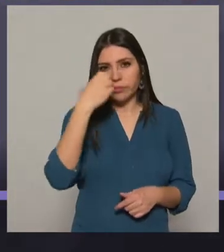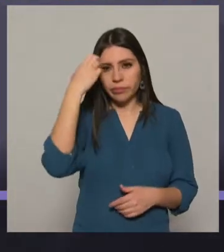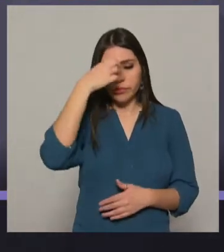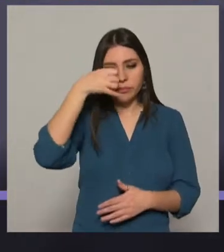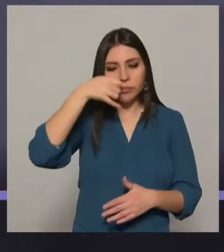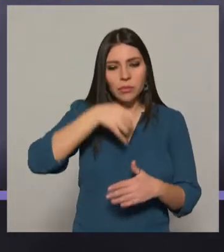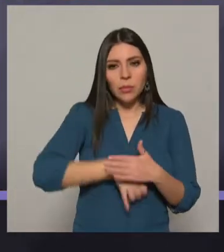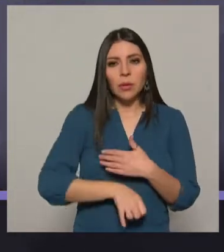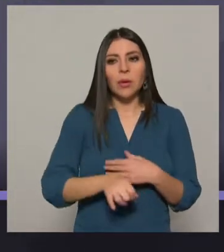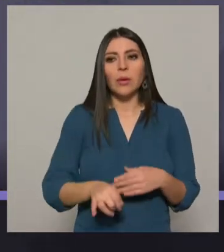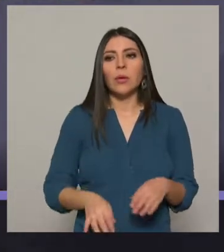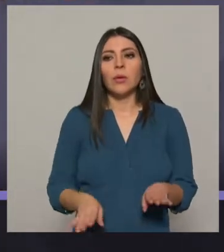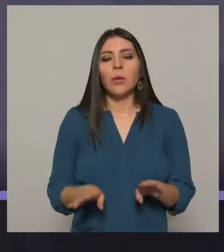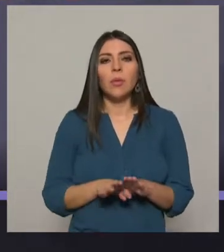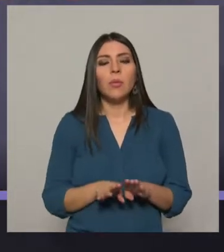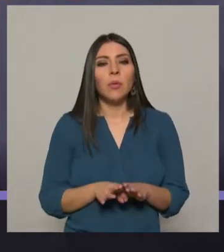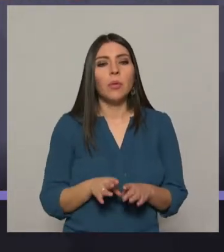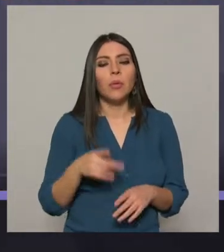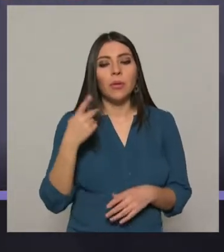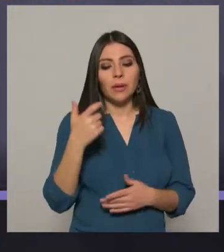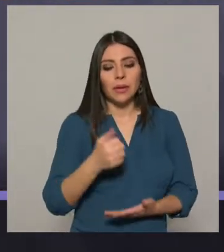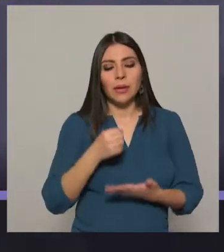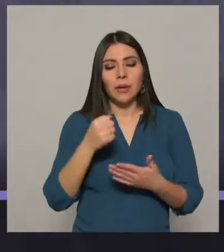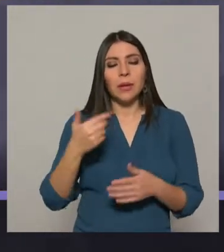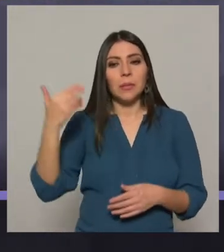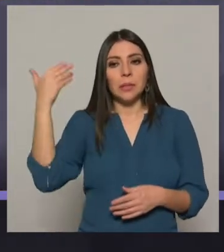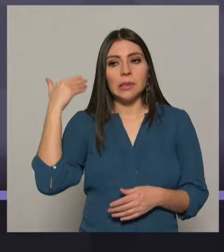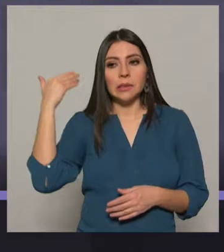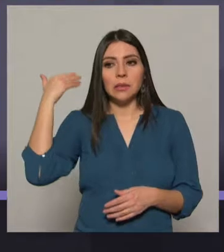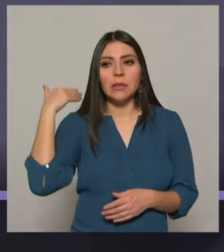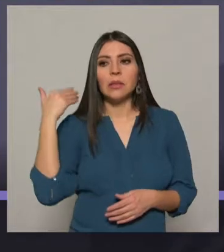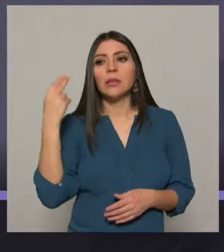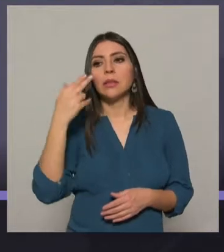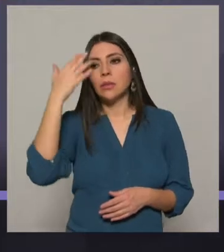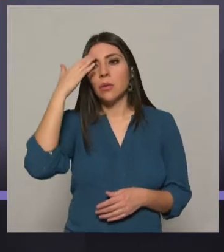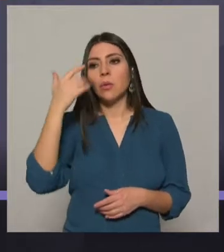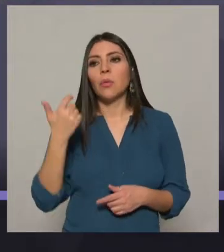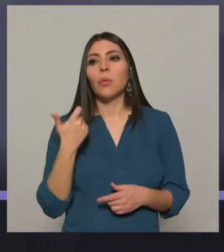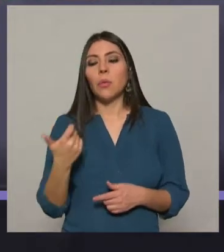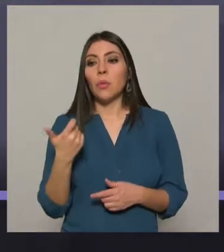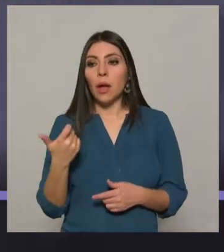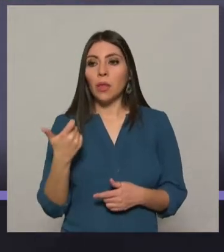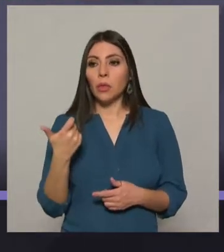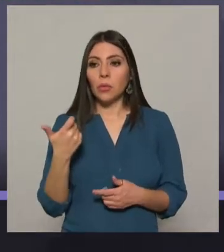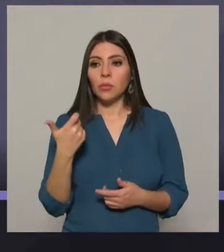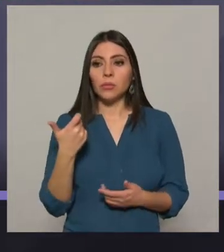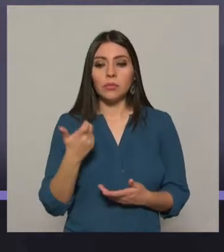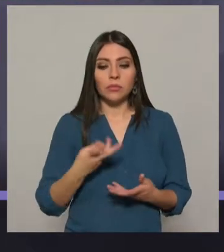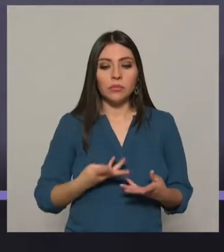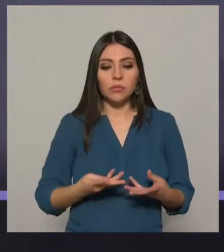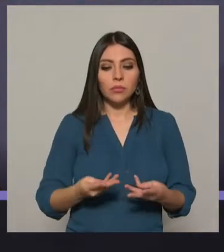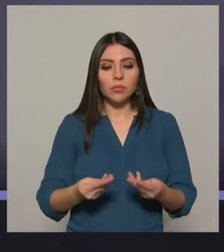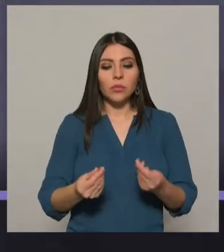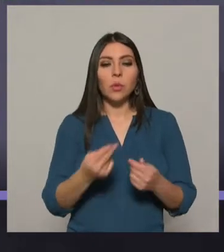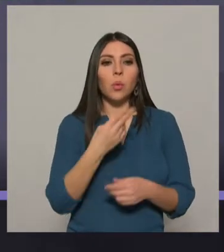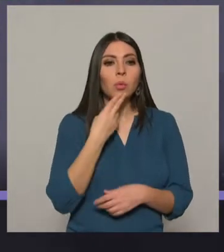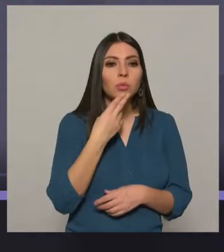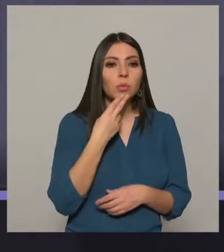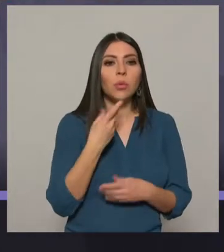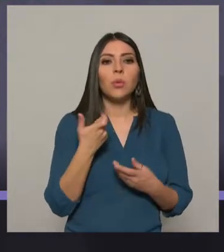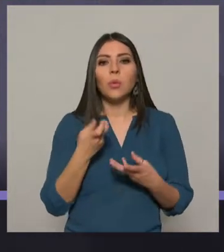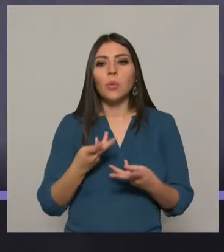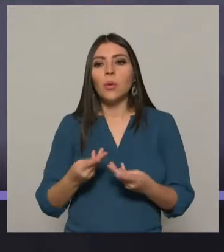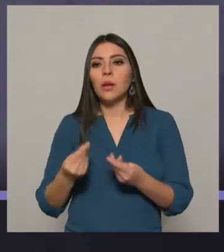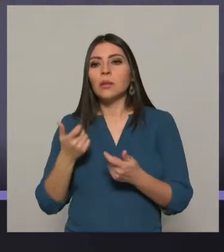la ejecución pasada del presupuesto, que es cuánto se ejerció, cuánto hubo de subejercicio y cuánto hubo de déficit. A partir de